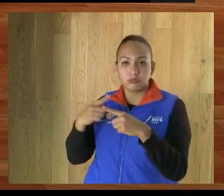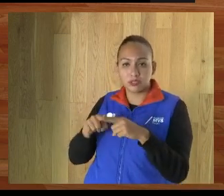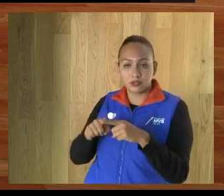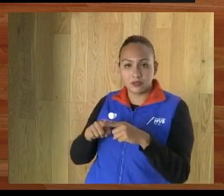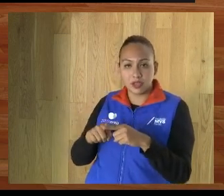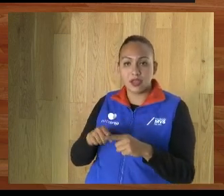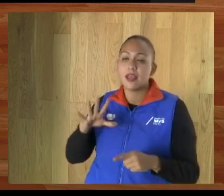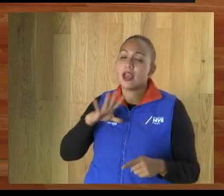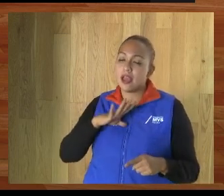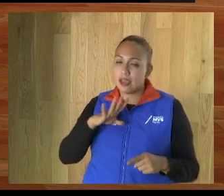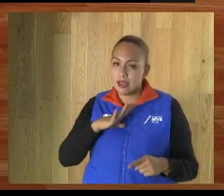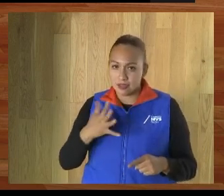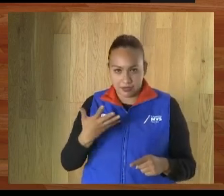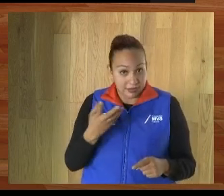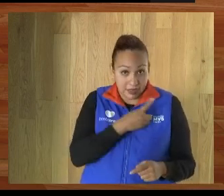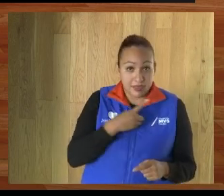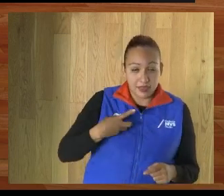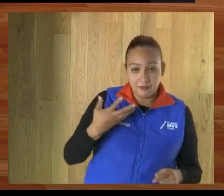que está